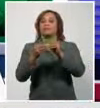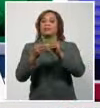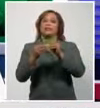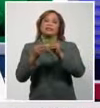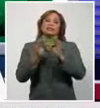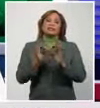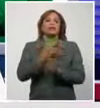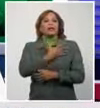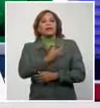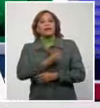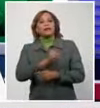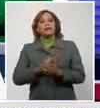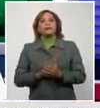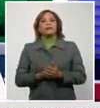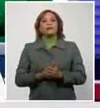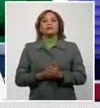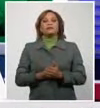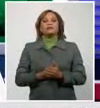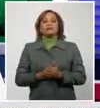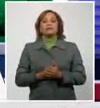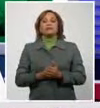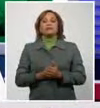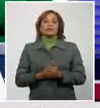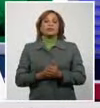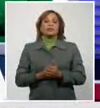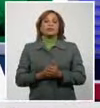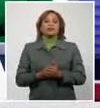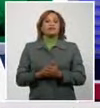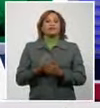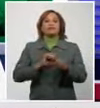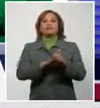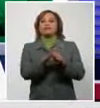lamentablemente adquirió la enfermedad.